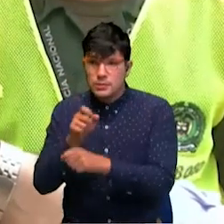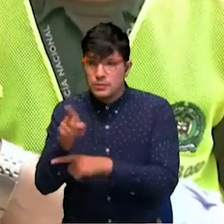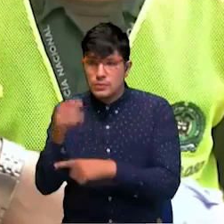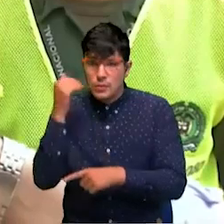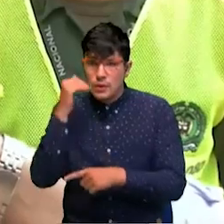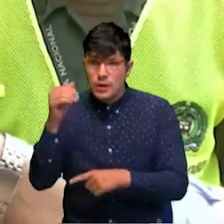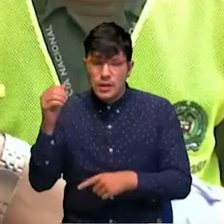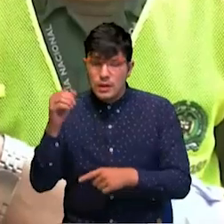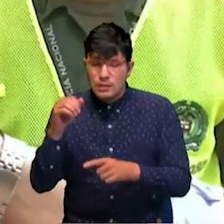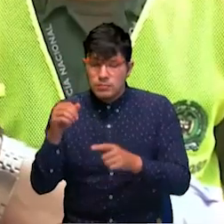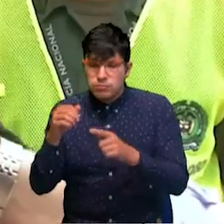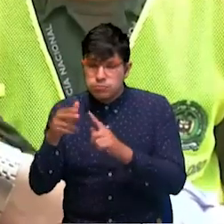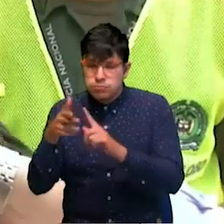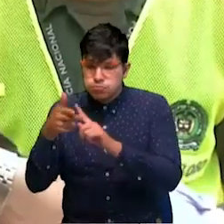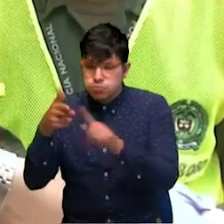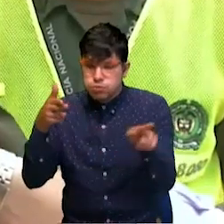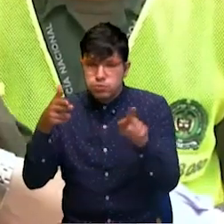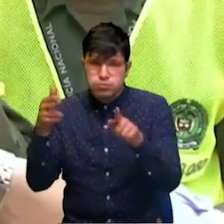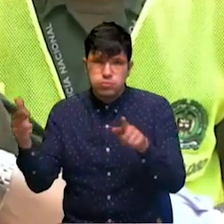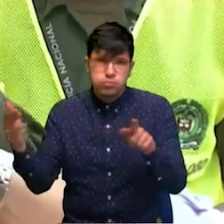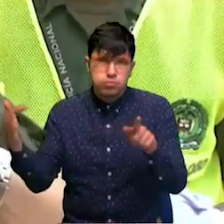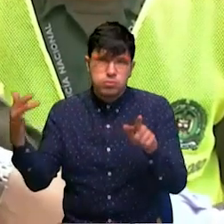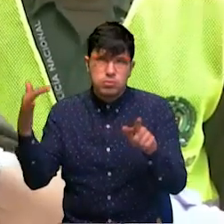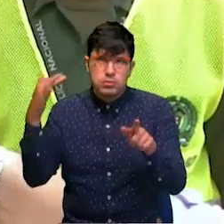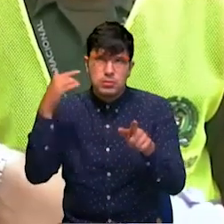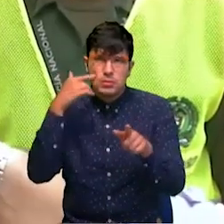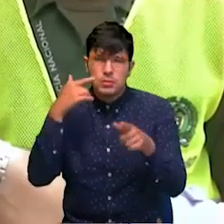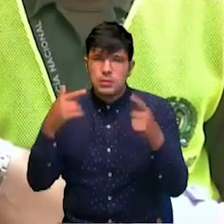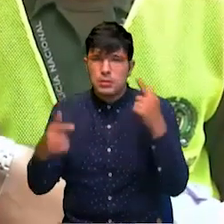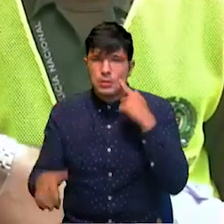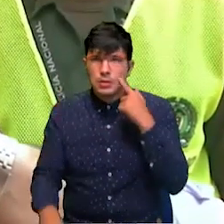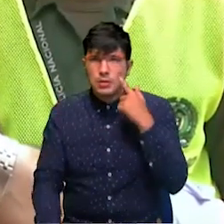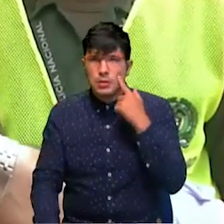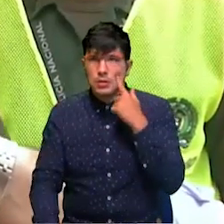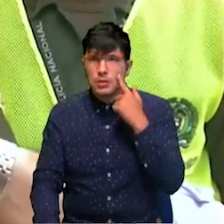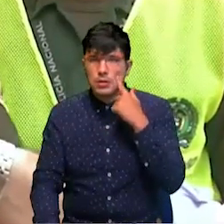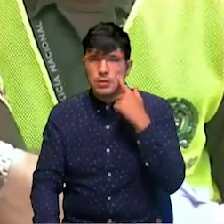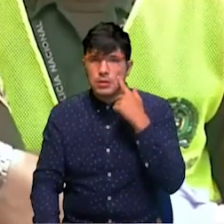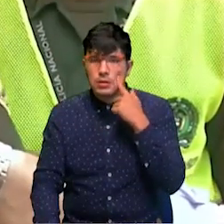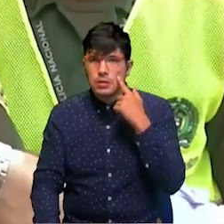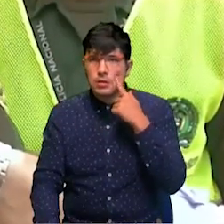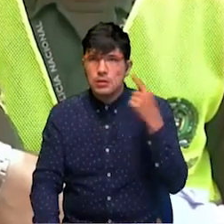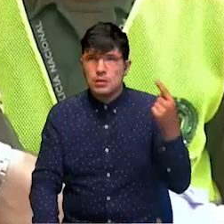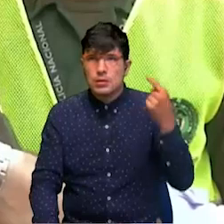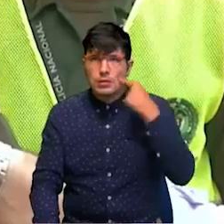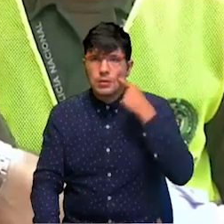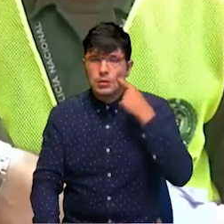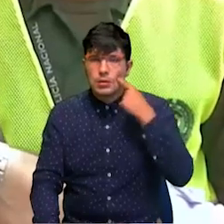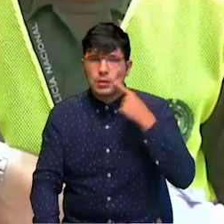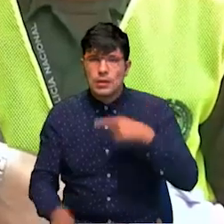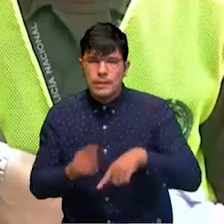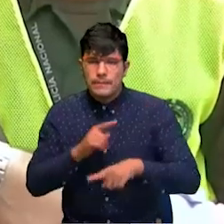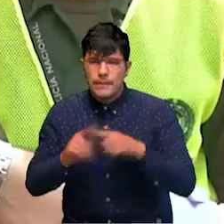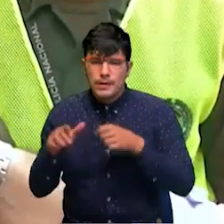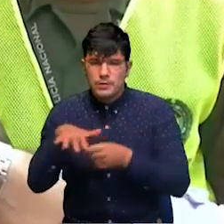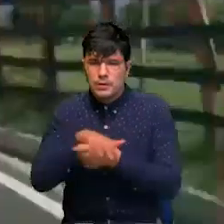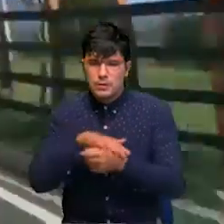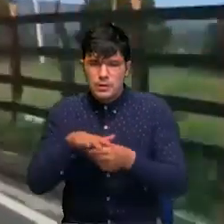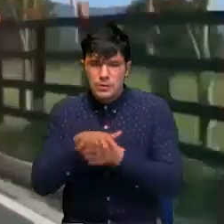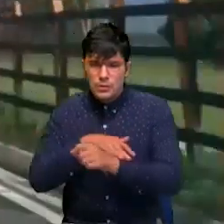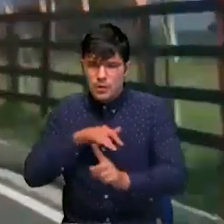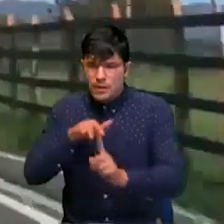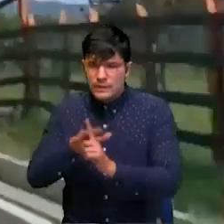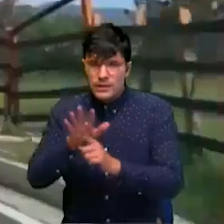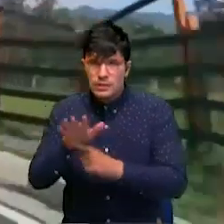una esquirla le ingresó por el costado izquierdo afortunadamente no tenemos situación lamentable en su salud